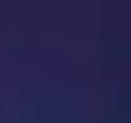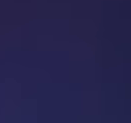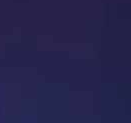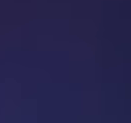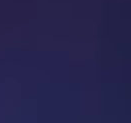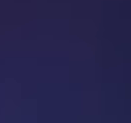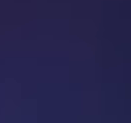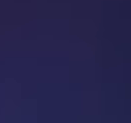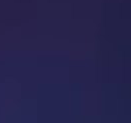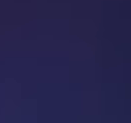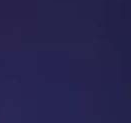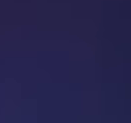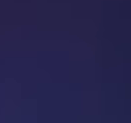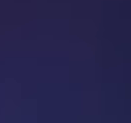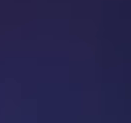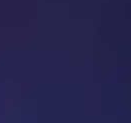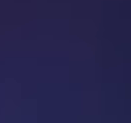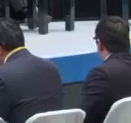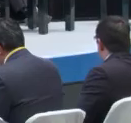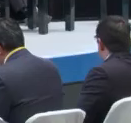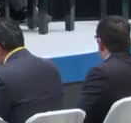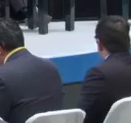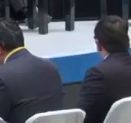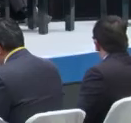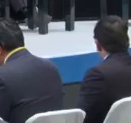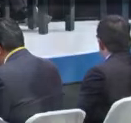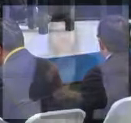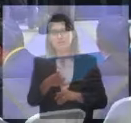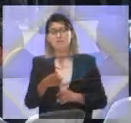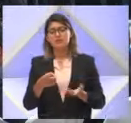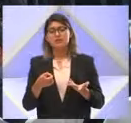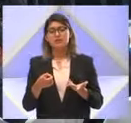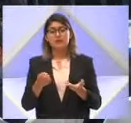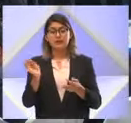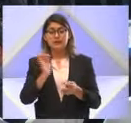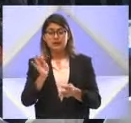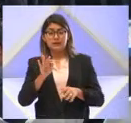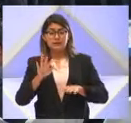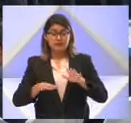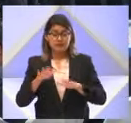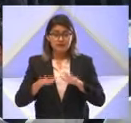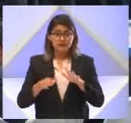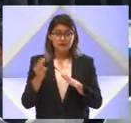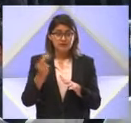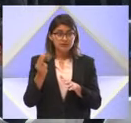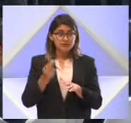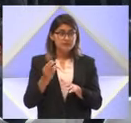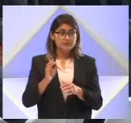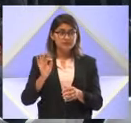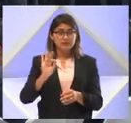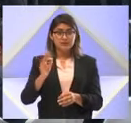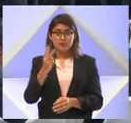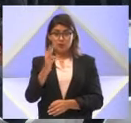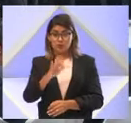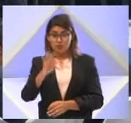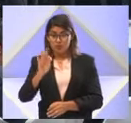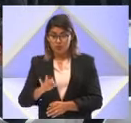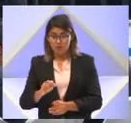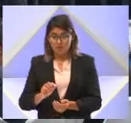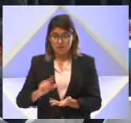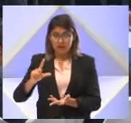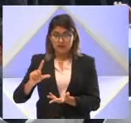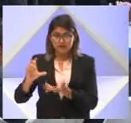la wta venta misión ha dicho que cualquier oferta de internet que supere el 2 por ciento del